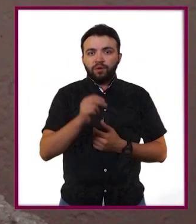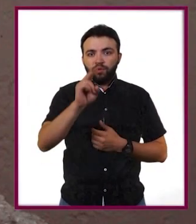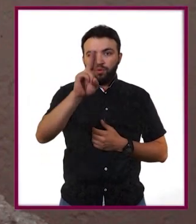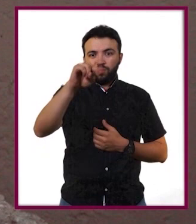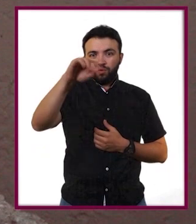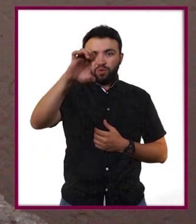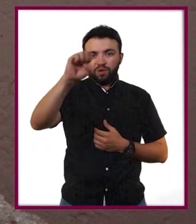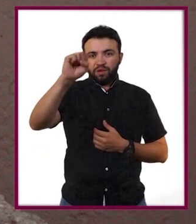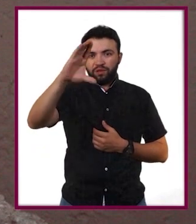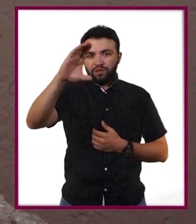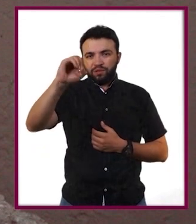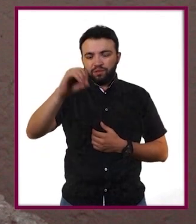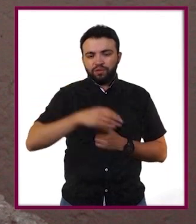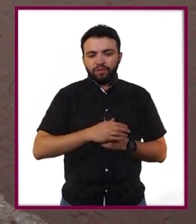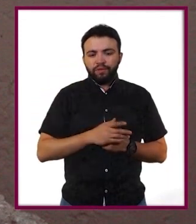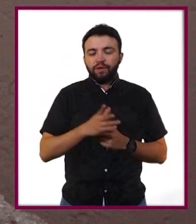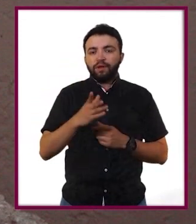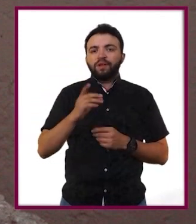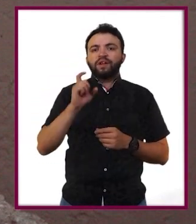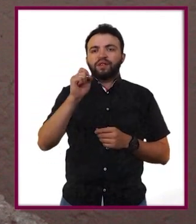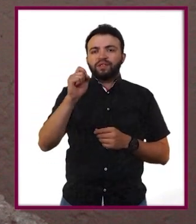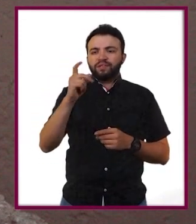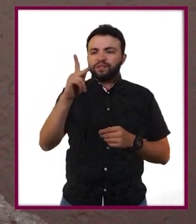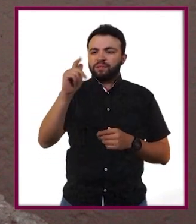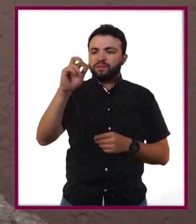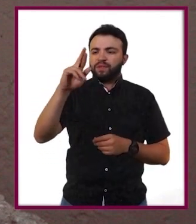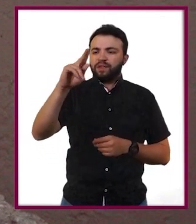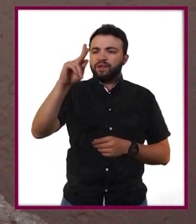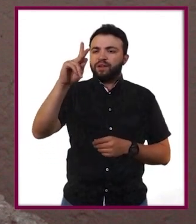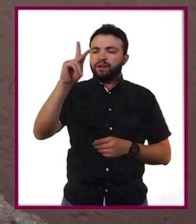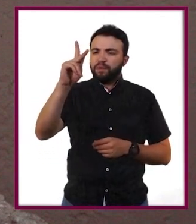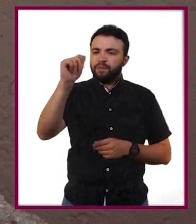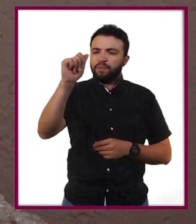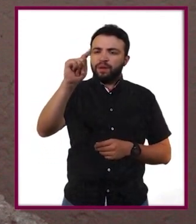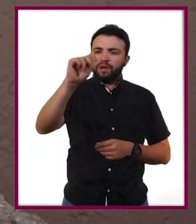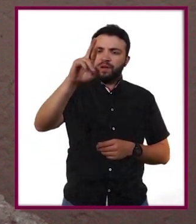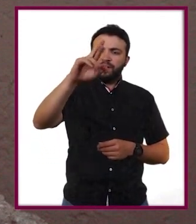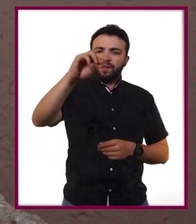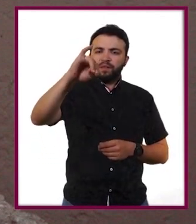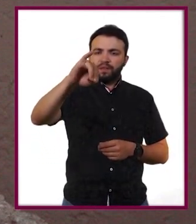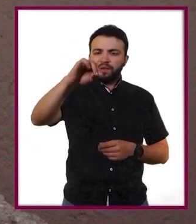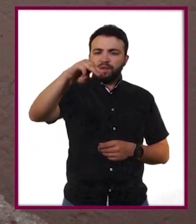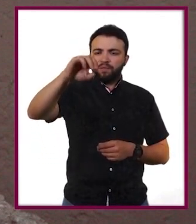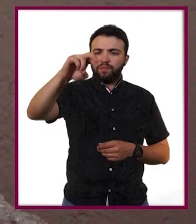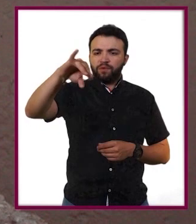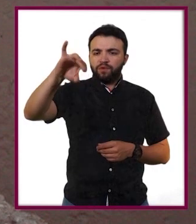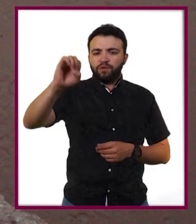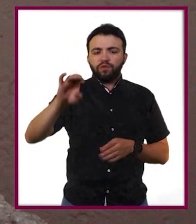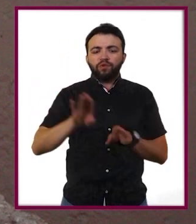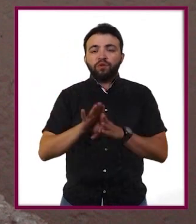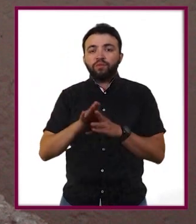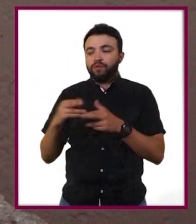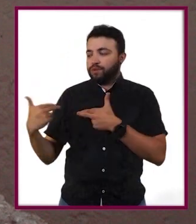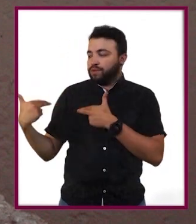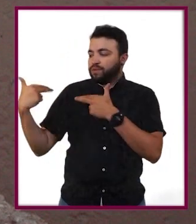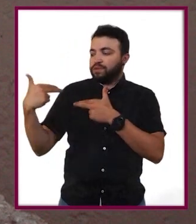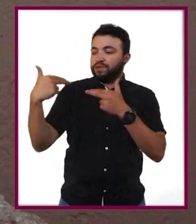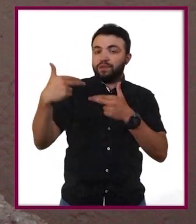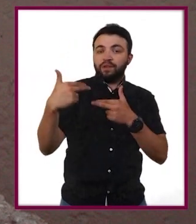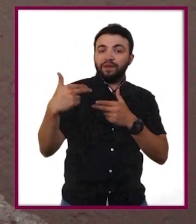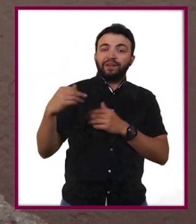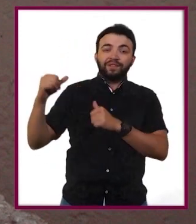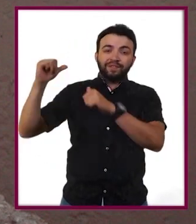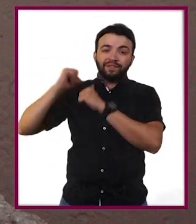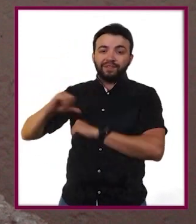patrimonio es el legado cultural que recibimos del pasado, que vivimos en el presente y que transmitimos a las generaciones futuras.